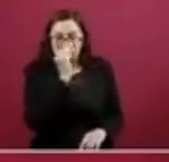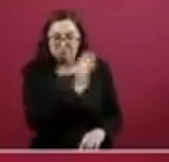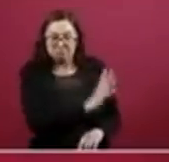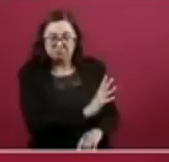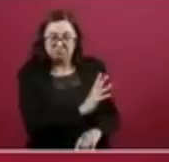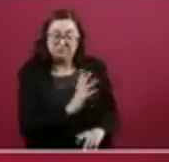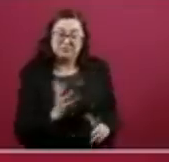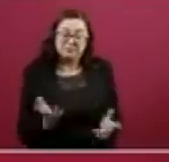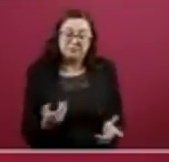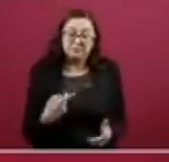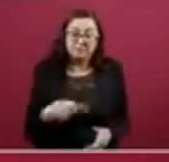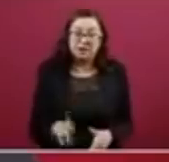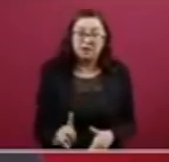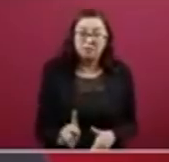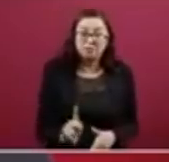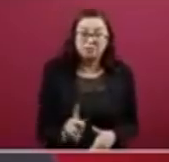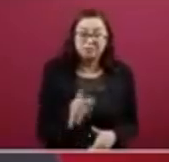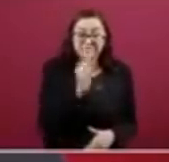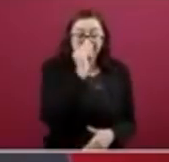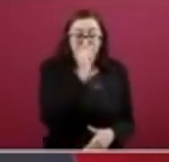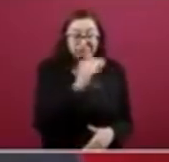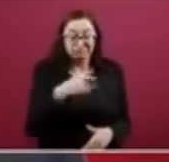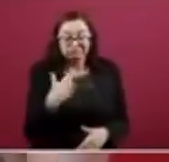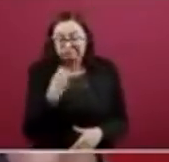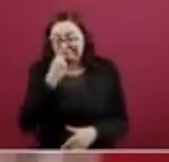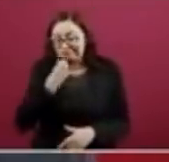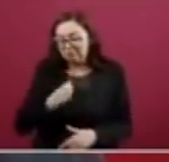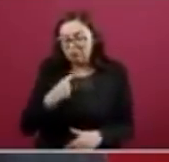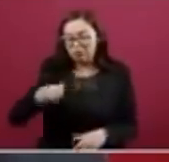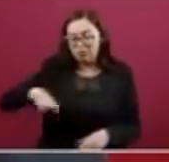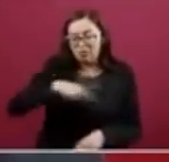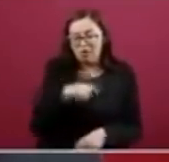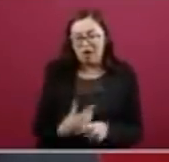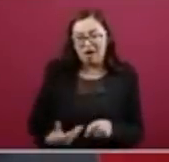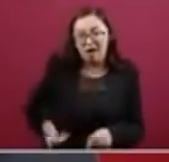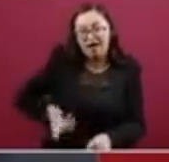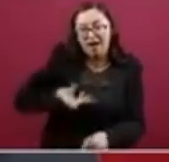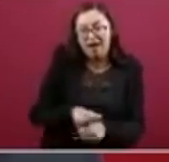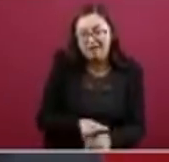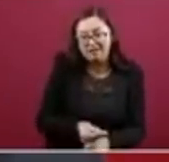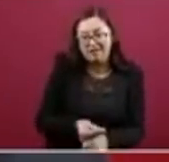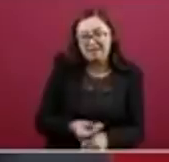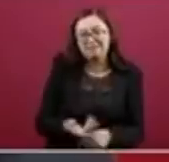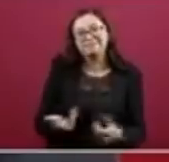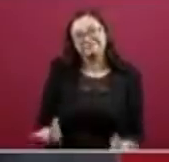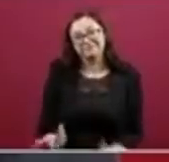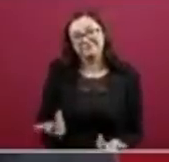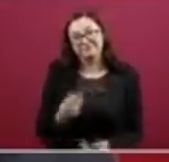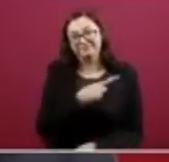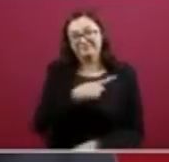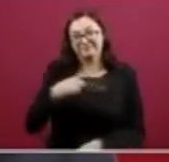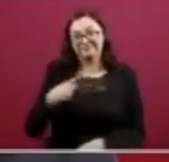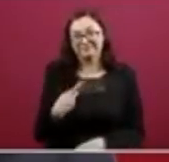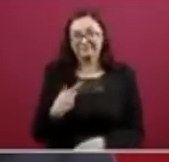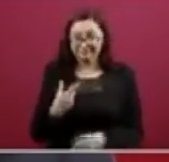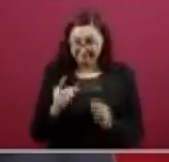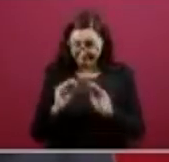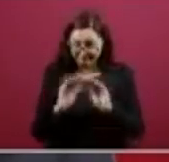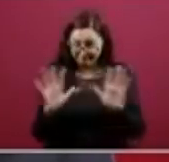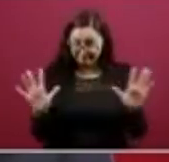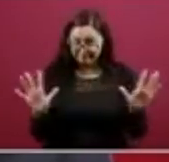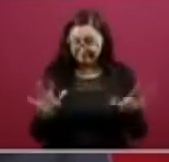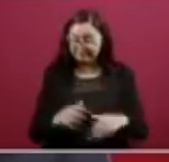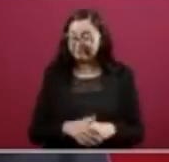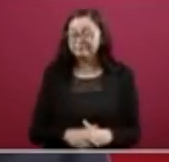rotos luego de que standard and poor's ajusto la perspectiva de la calificación de méxico el ejecutivo federal hizo un